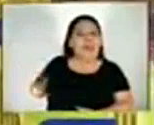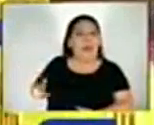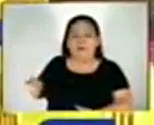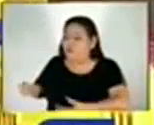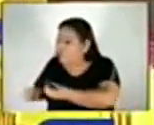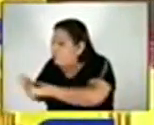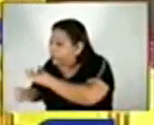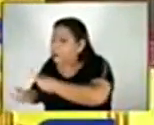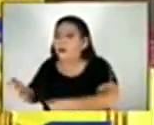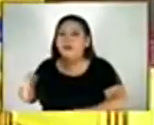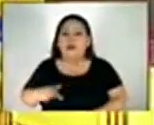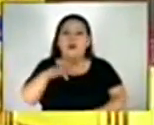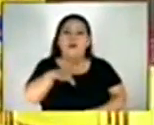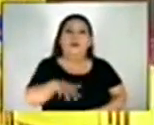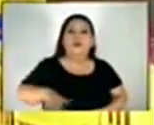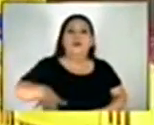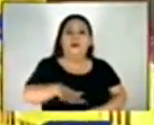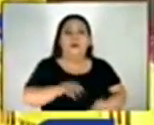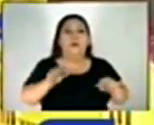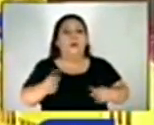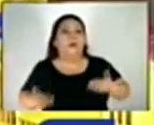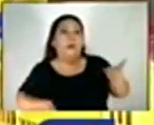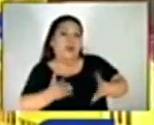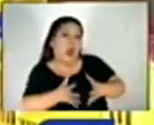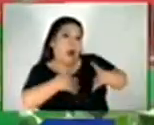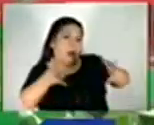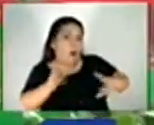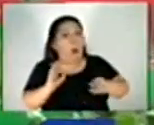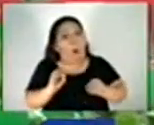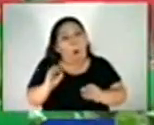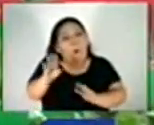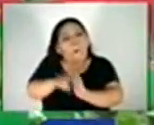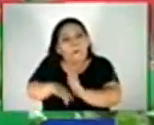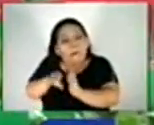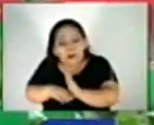cortado. En este lugar los productos pueden venderse en mayoreo y por menudeo.